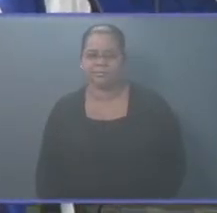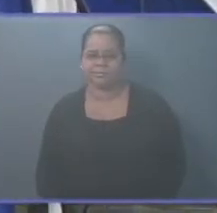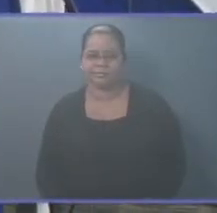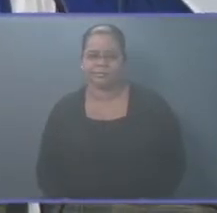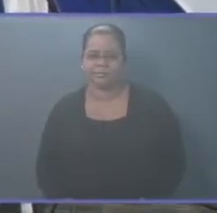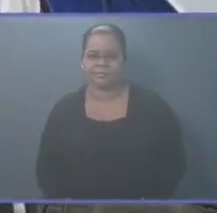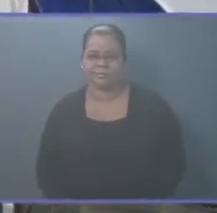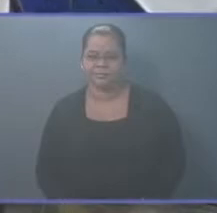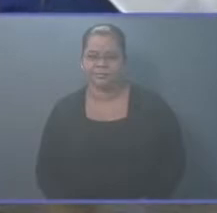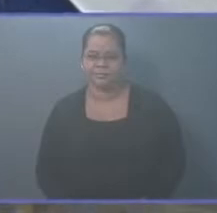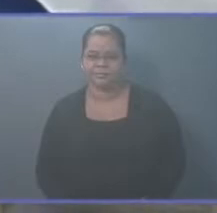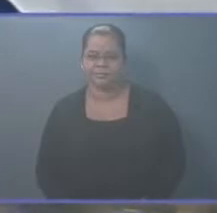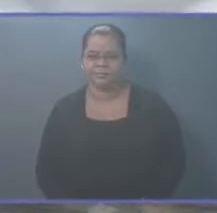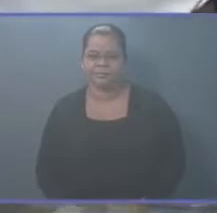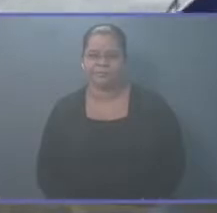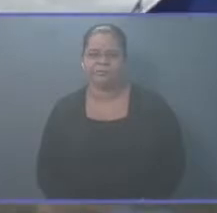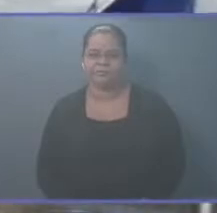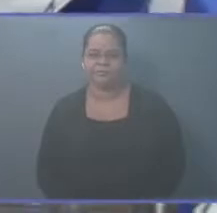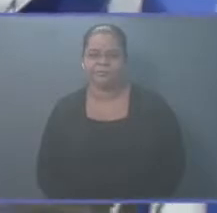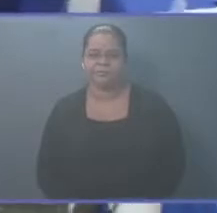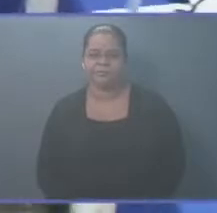Bien. Mi general.